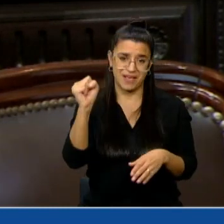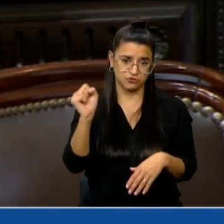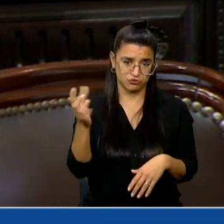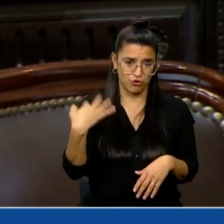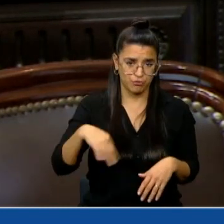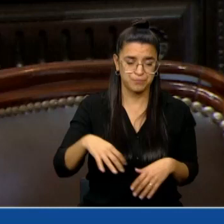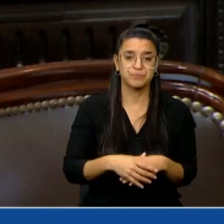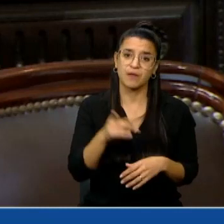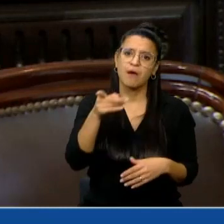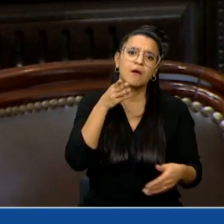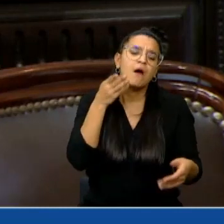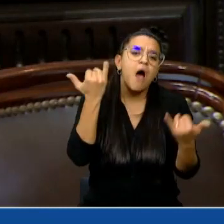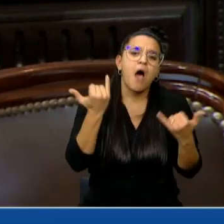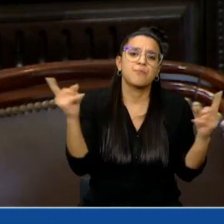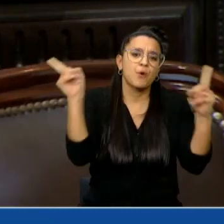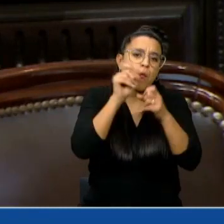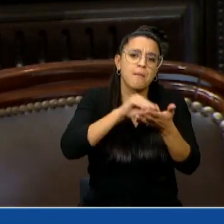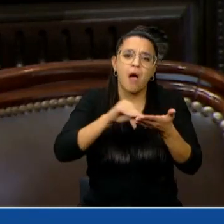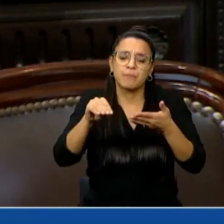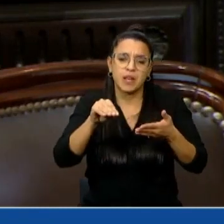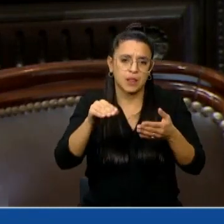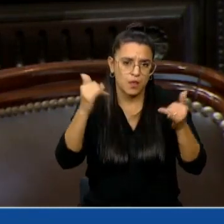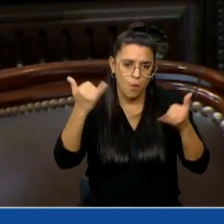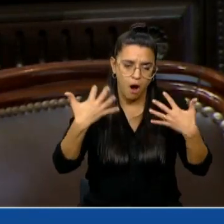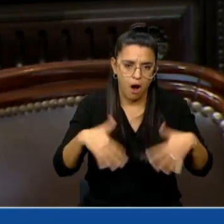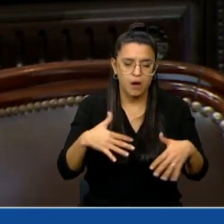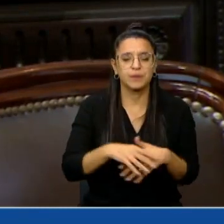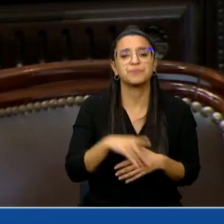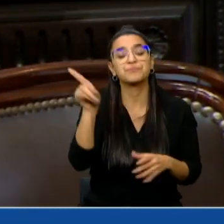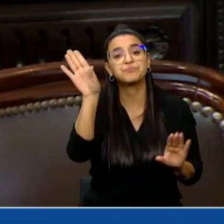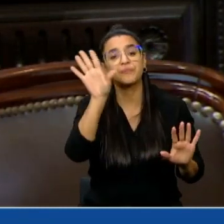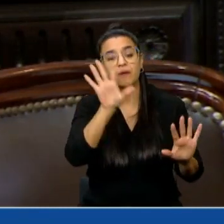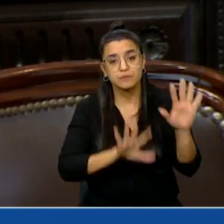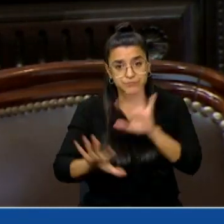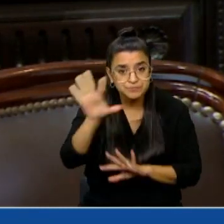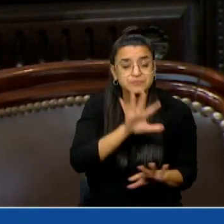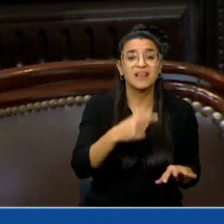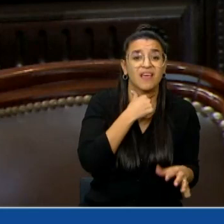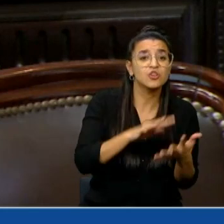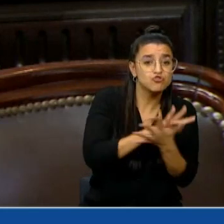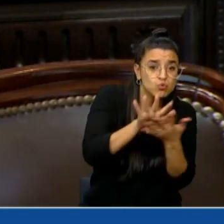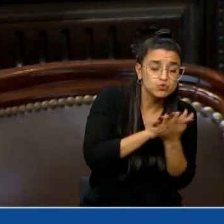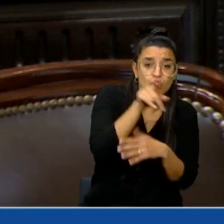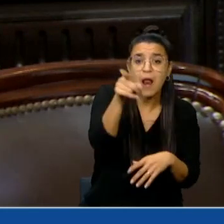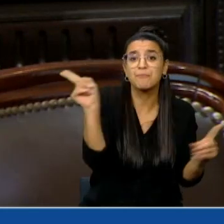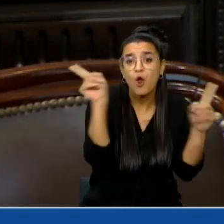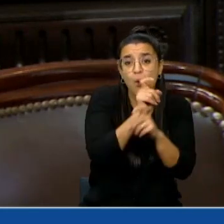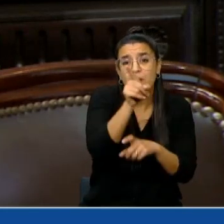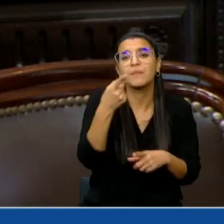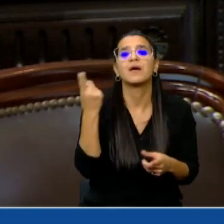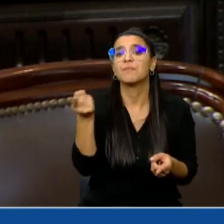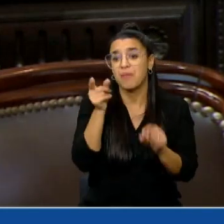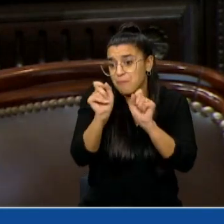diversos problemas administrativos. Al elaborar y tratar de solucionar este problema, es un problema de